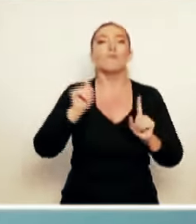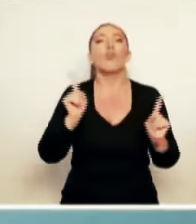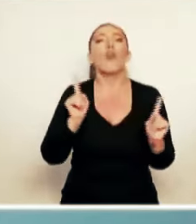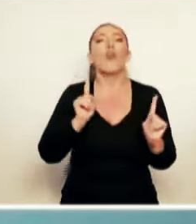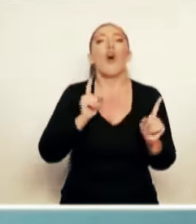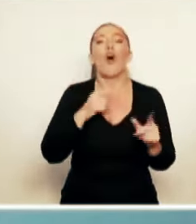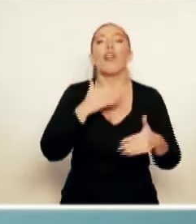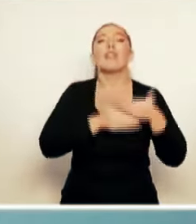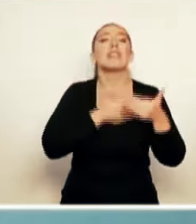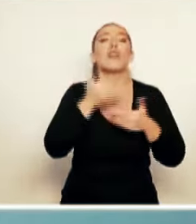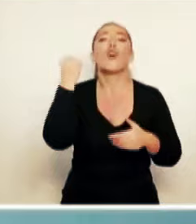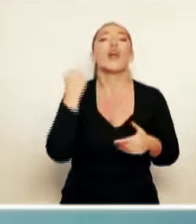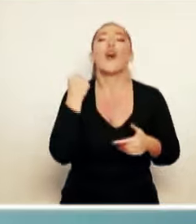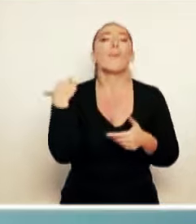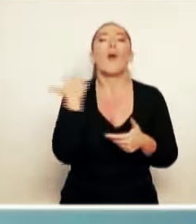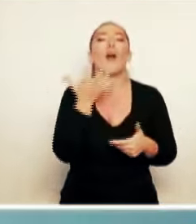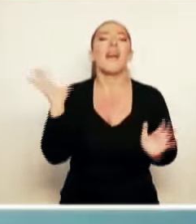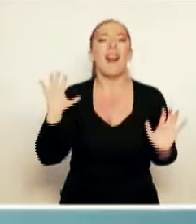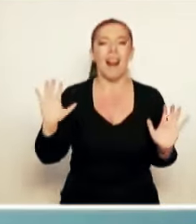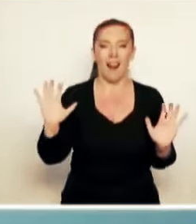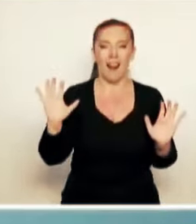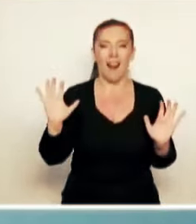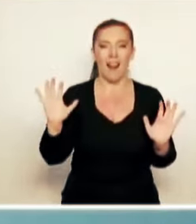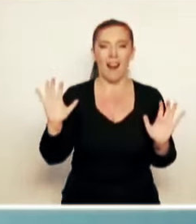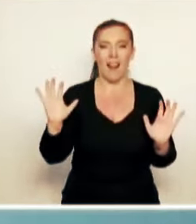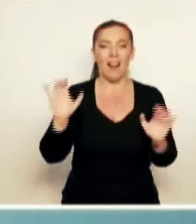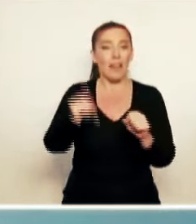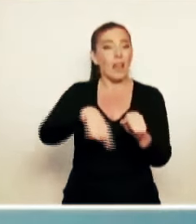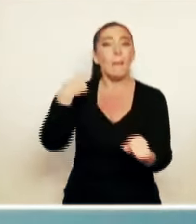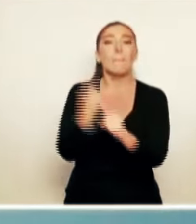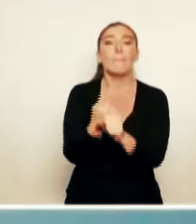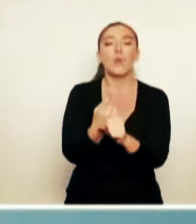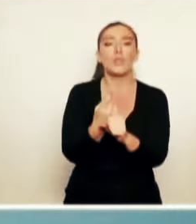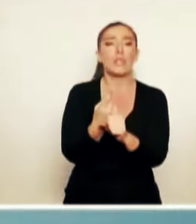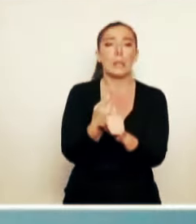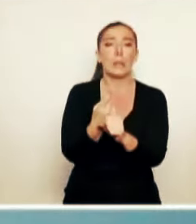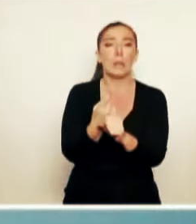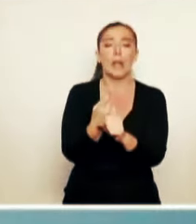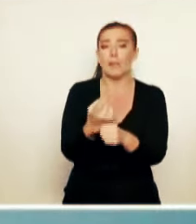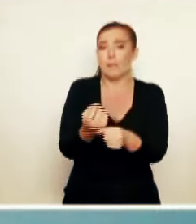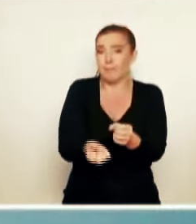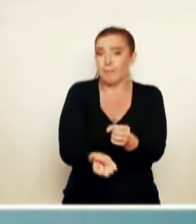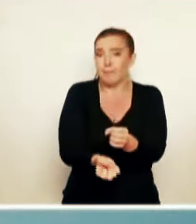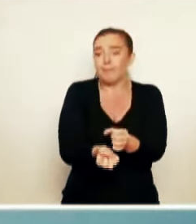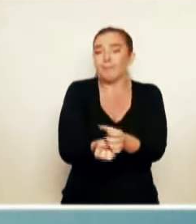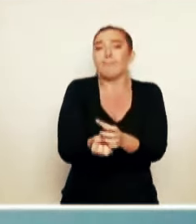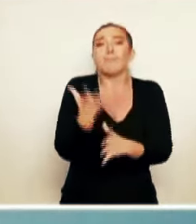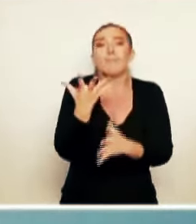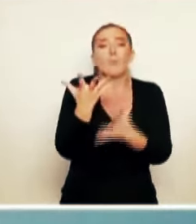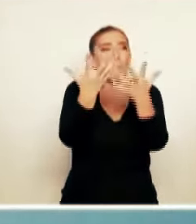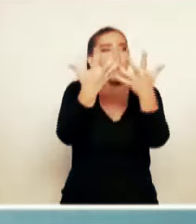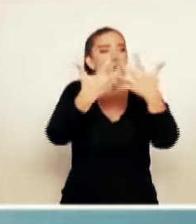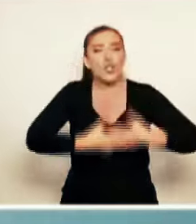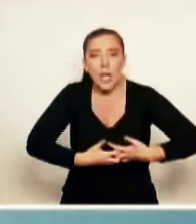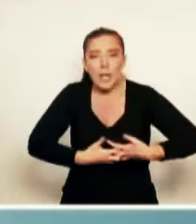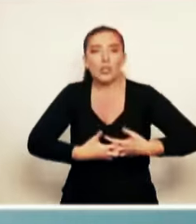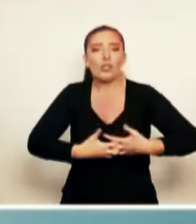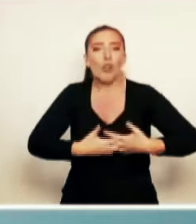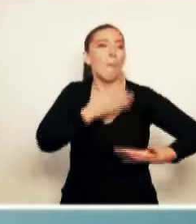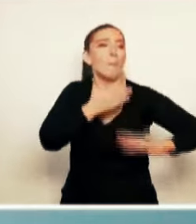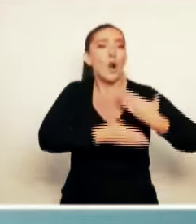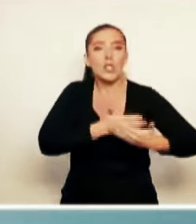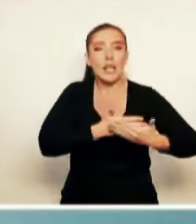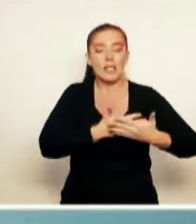desarrollo económico. Es imposible generar un proyecto, un proceso